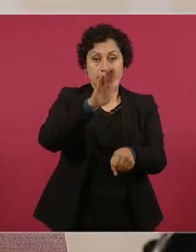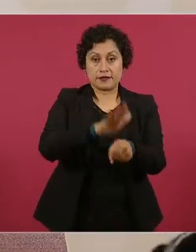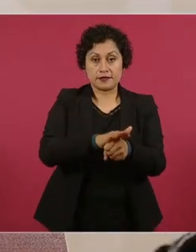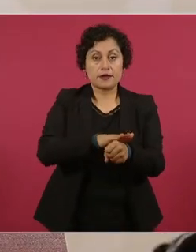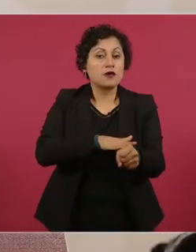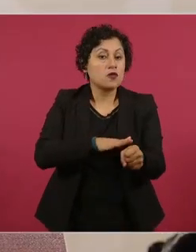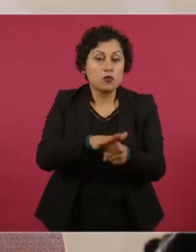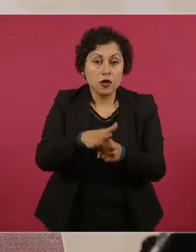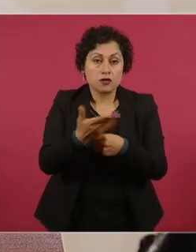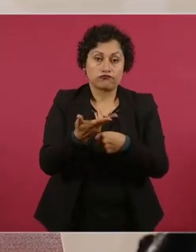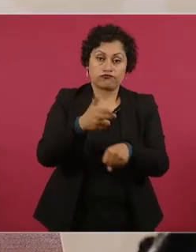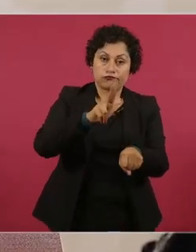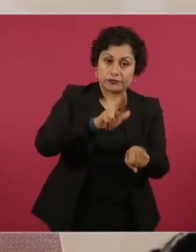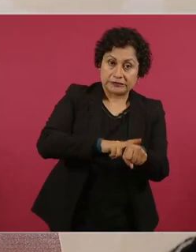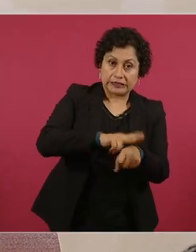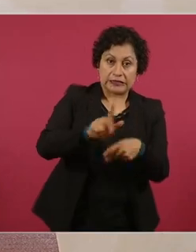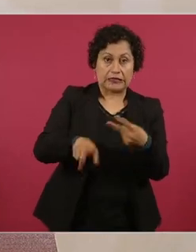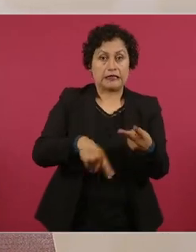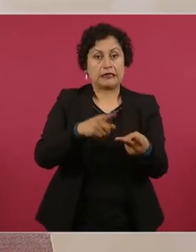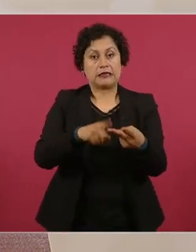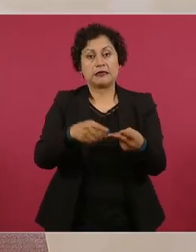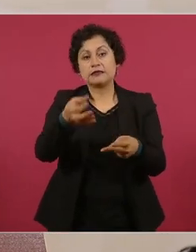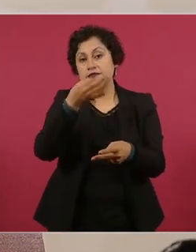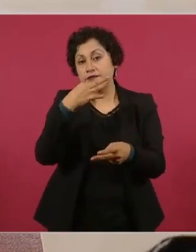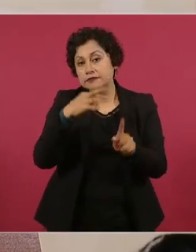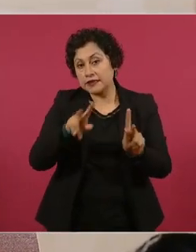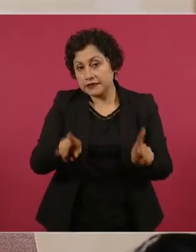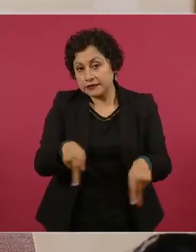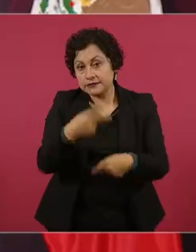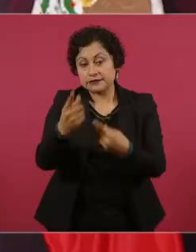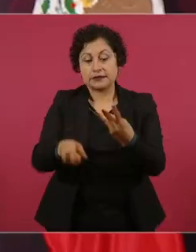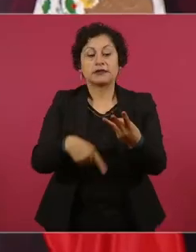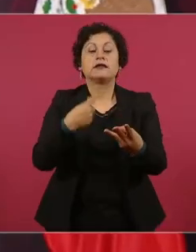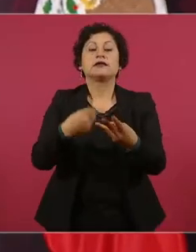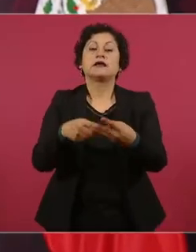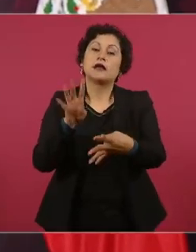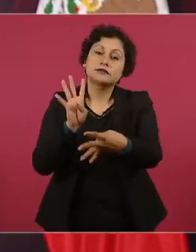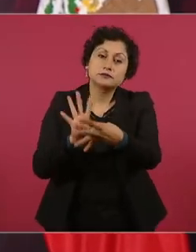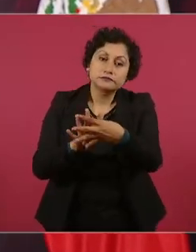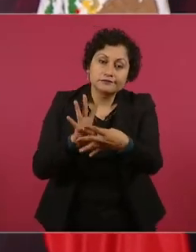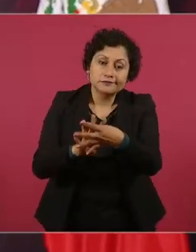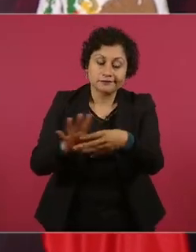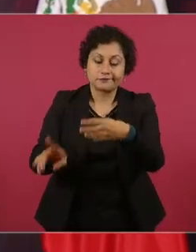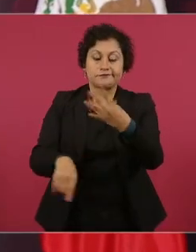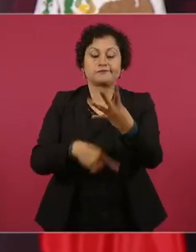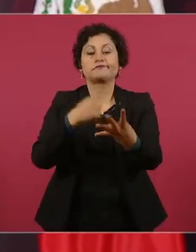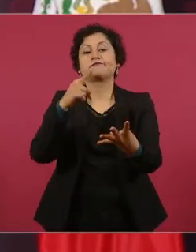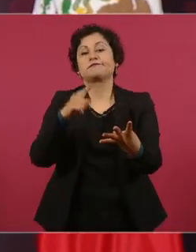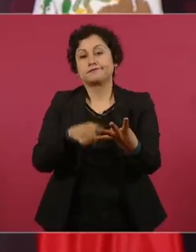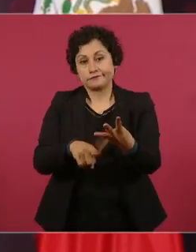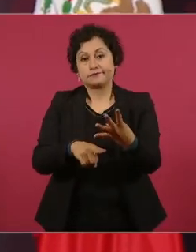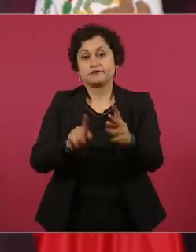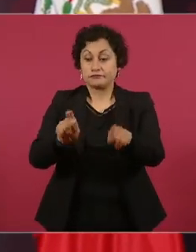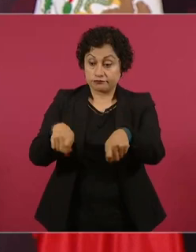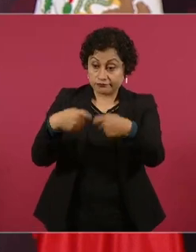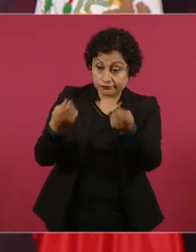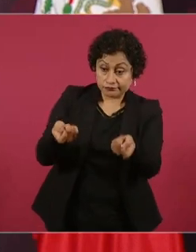hacer reclusorios, tener concesiones para